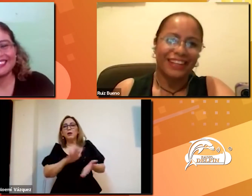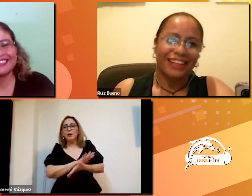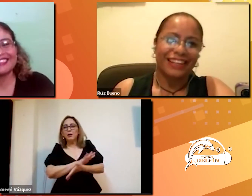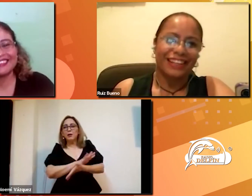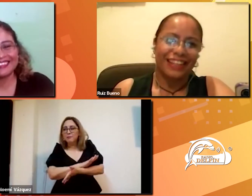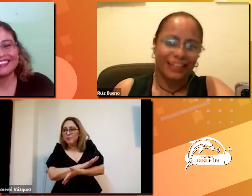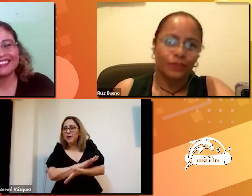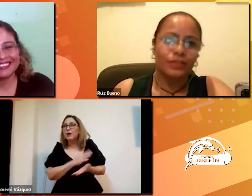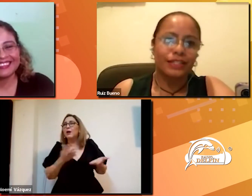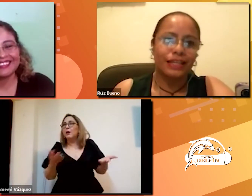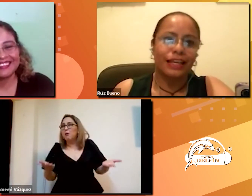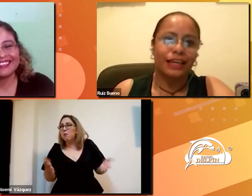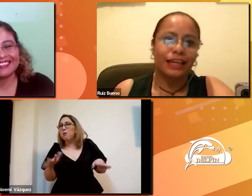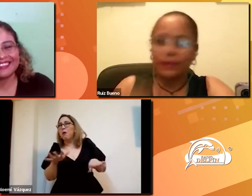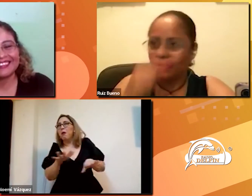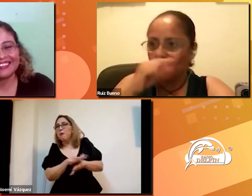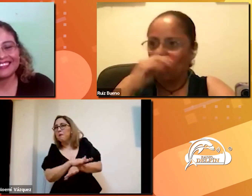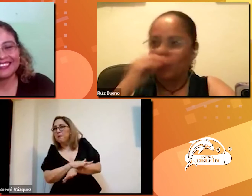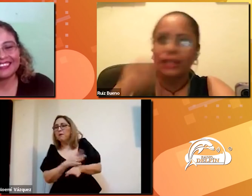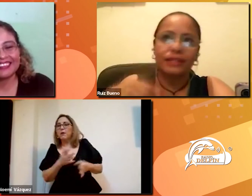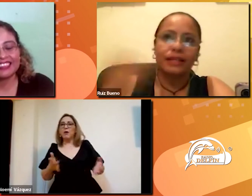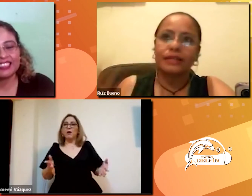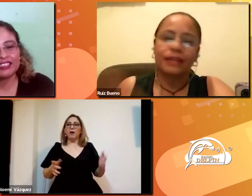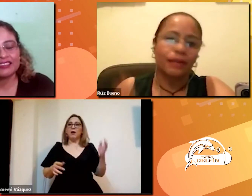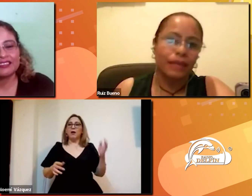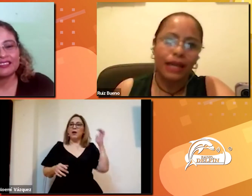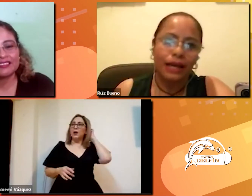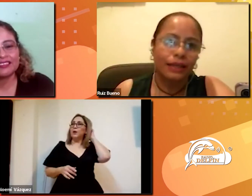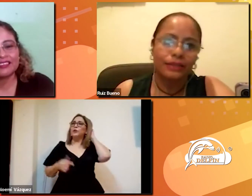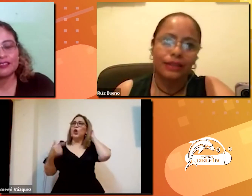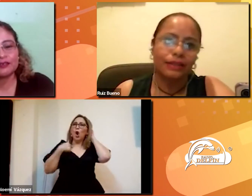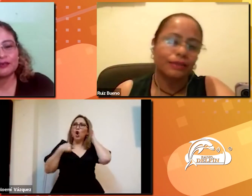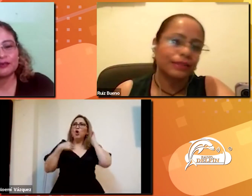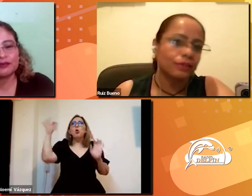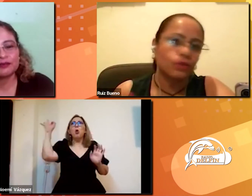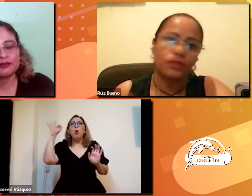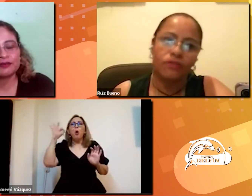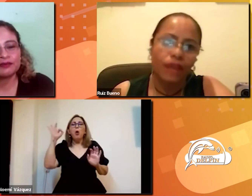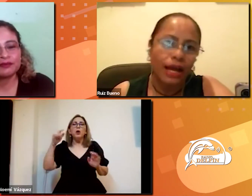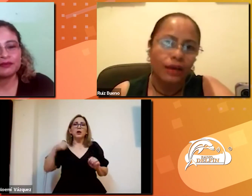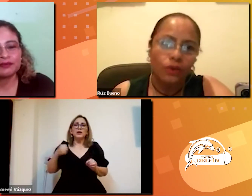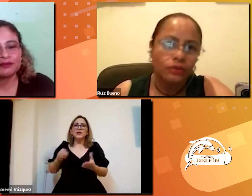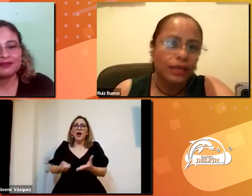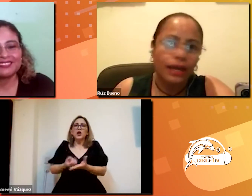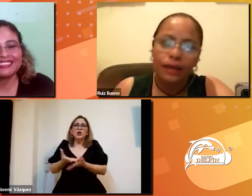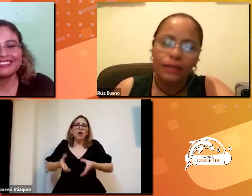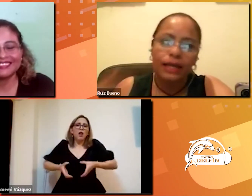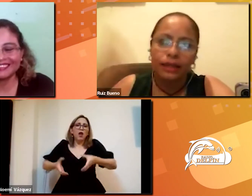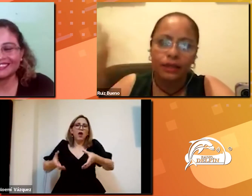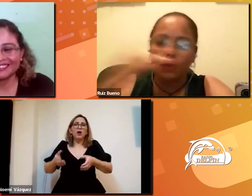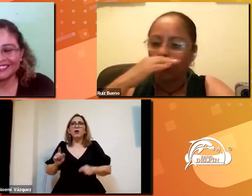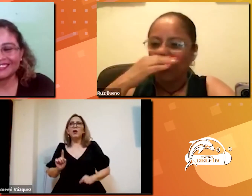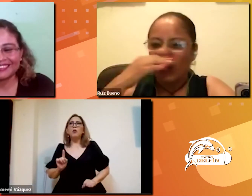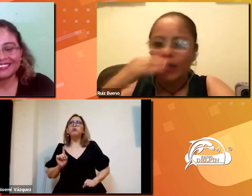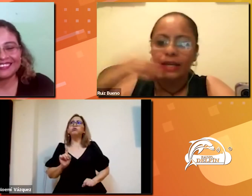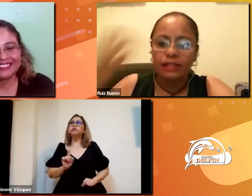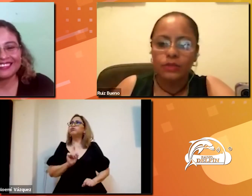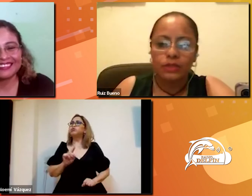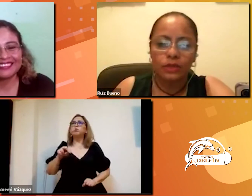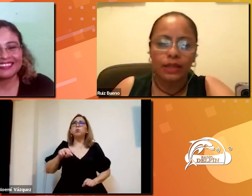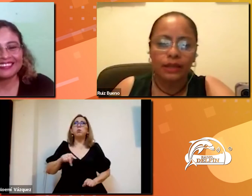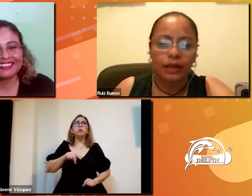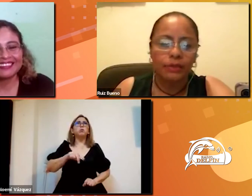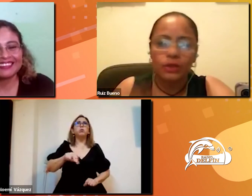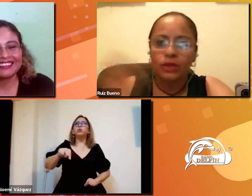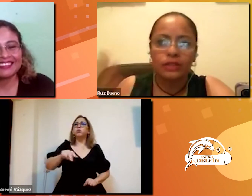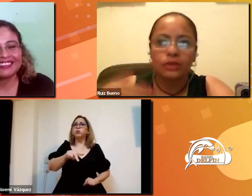¿No? Entonces, no porque te salgas a caminar, quiere decir que te vas a desconchinflar. No, sal a caminar y digo, aquí que estamos